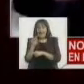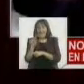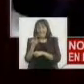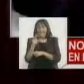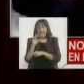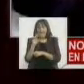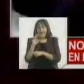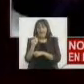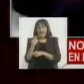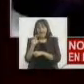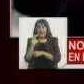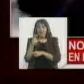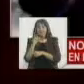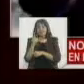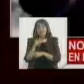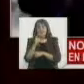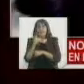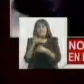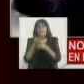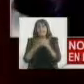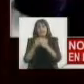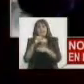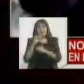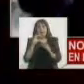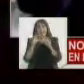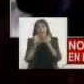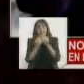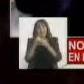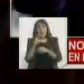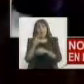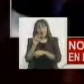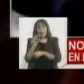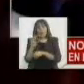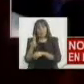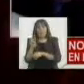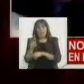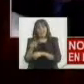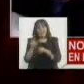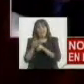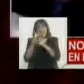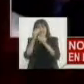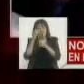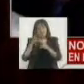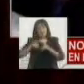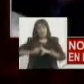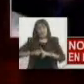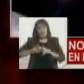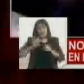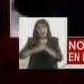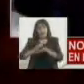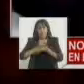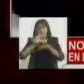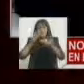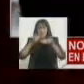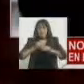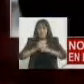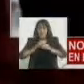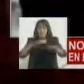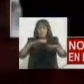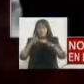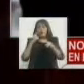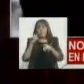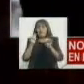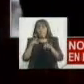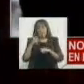UNSAT, ¿verdad?, que pertenece a una organización de Naciones Unidas. Ahí encontrarán los reportes originales y los pueden distribuir,